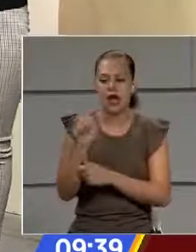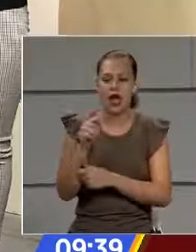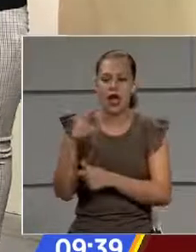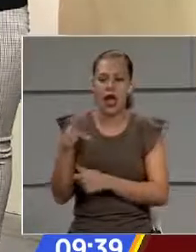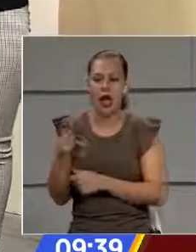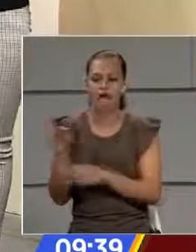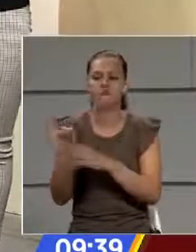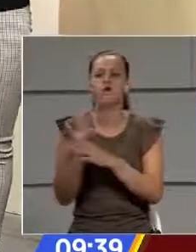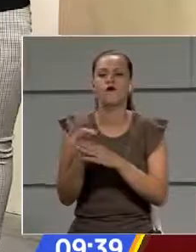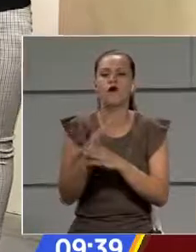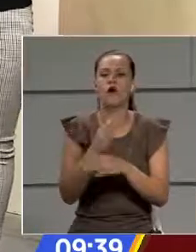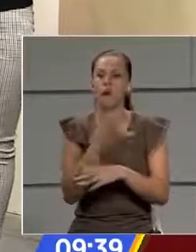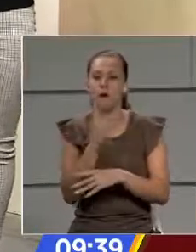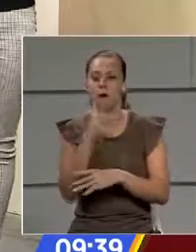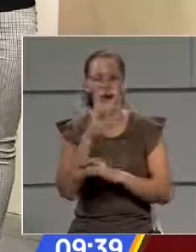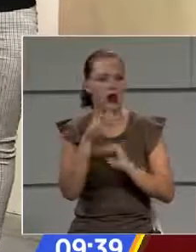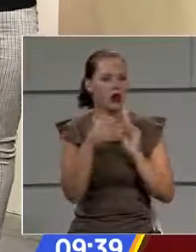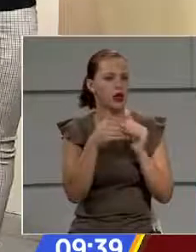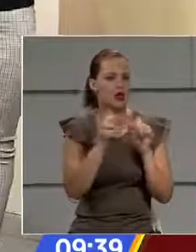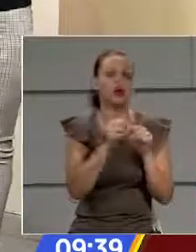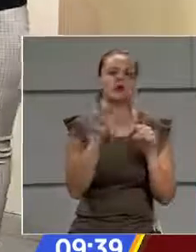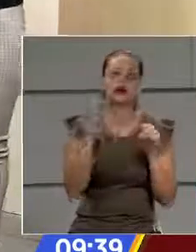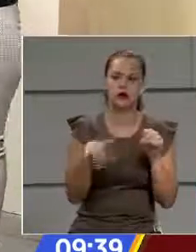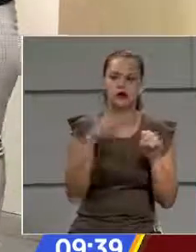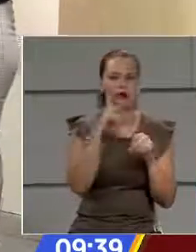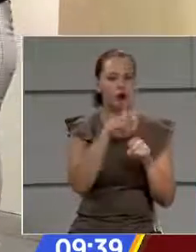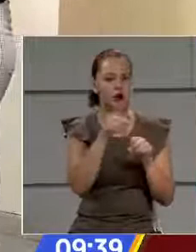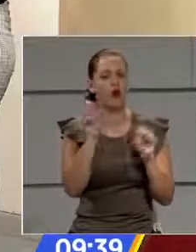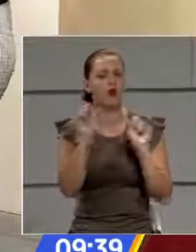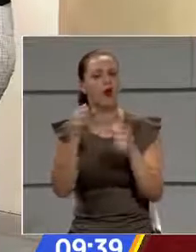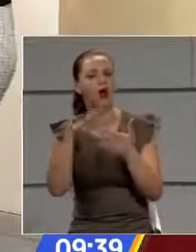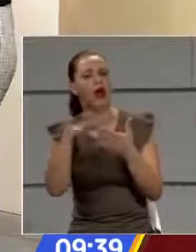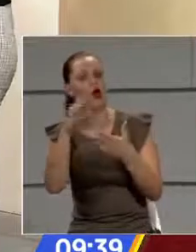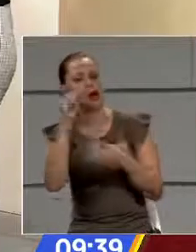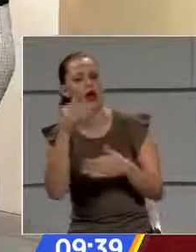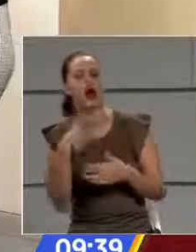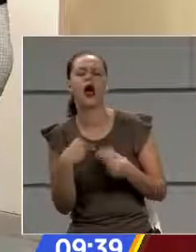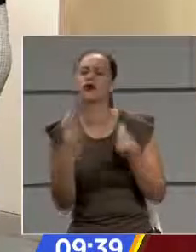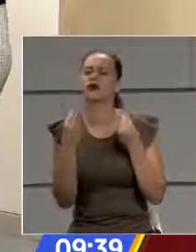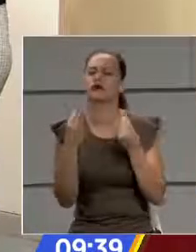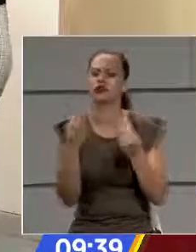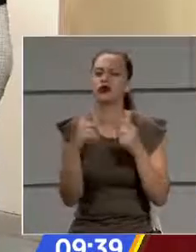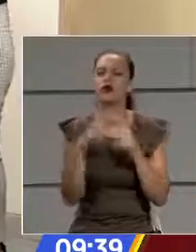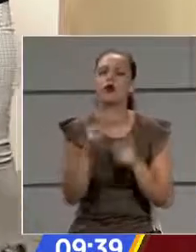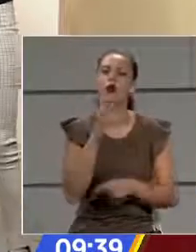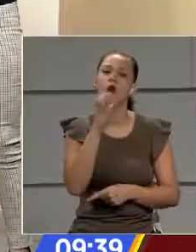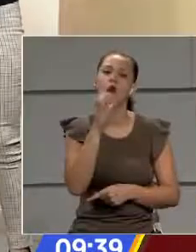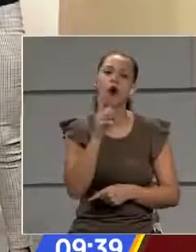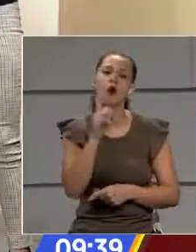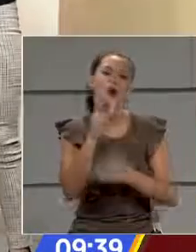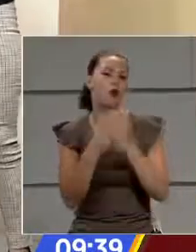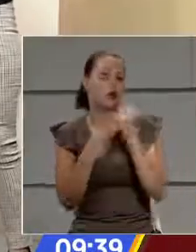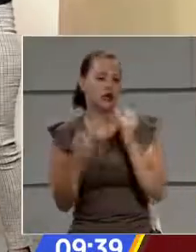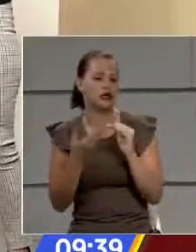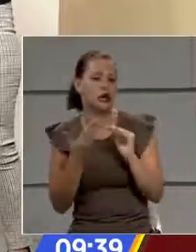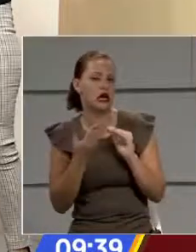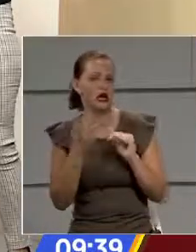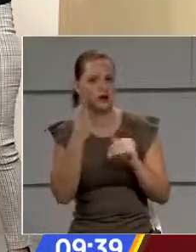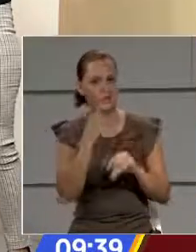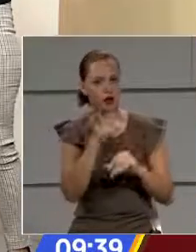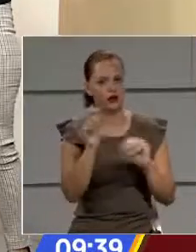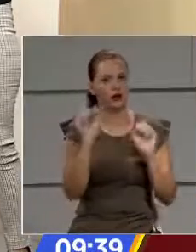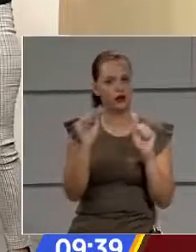que funcione para todos los sistemas, para que los chicos también puedan aprender. Hay muchas, pero les vamos a sugerir un par, ya casi, para que